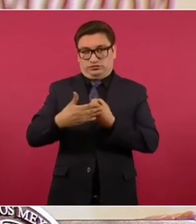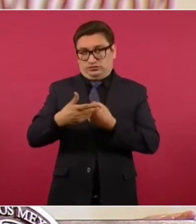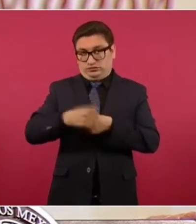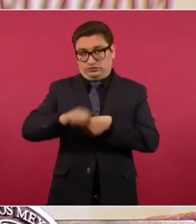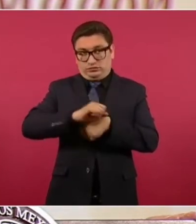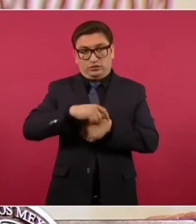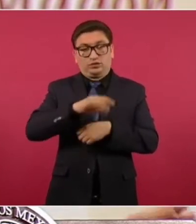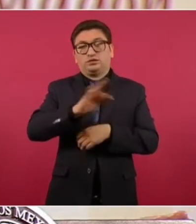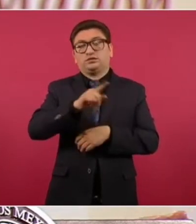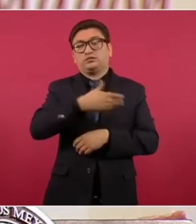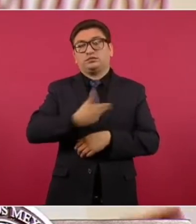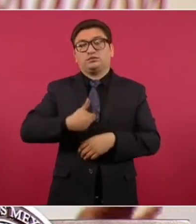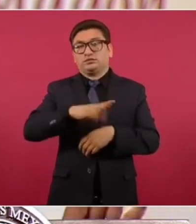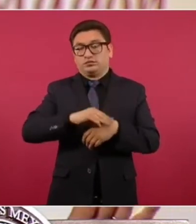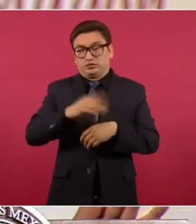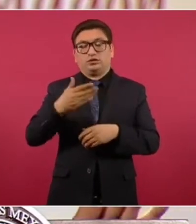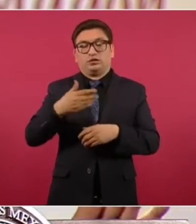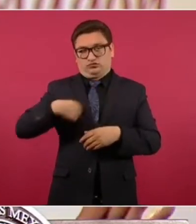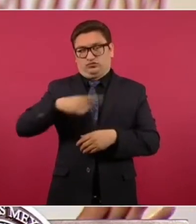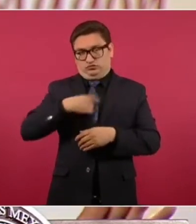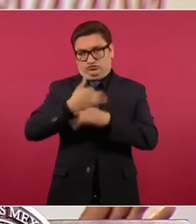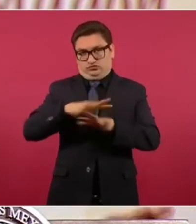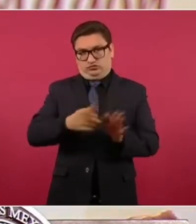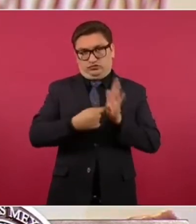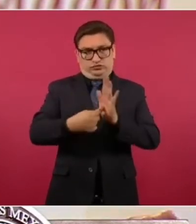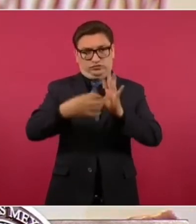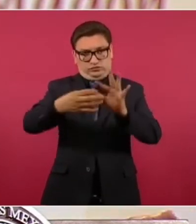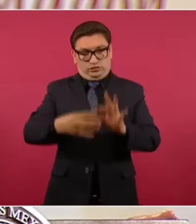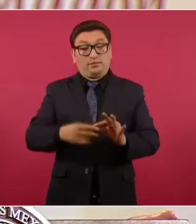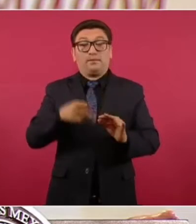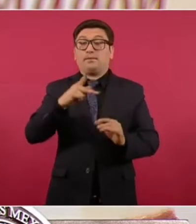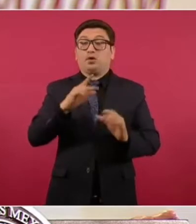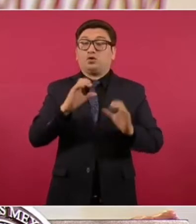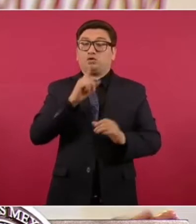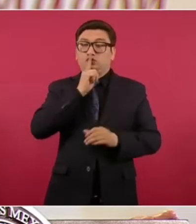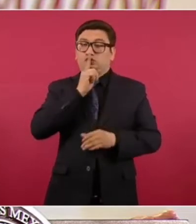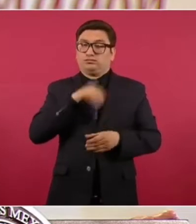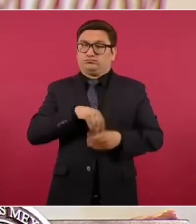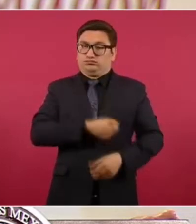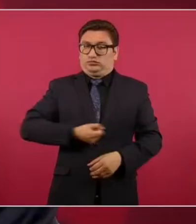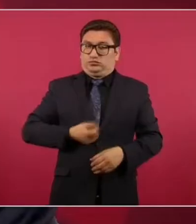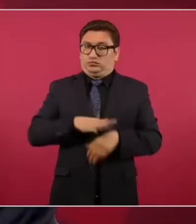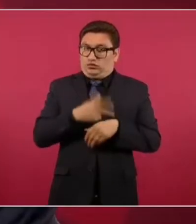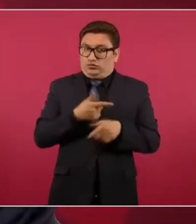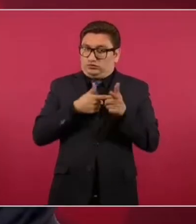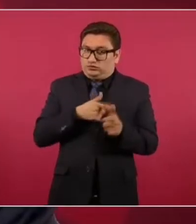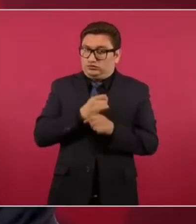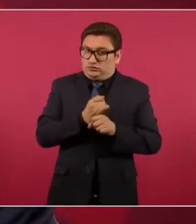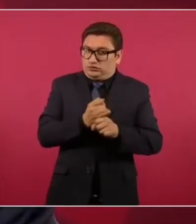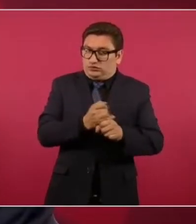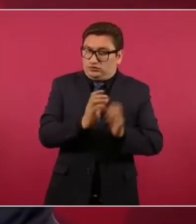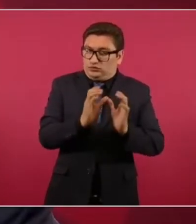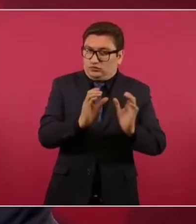presidente, podamos traer algún avance, evidentemente cuidando la secrecía y la confidencialidad del caso para